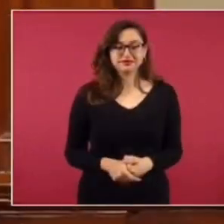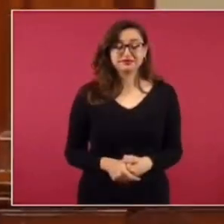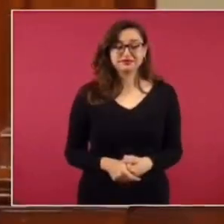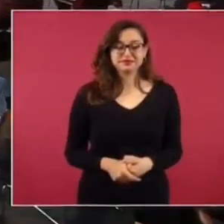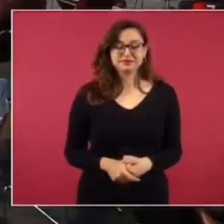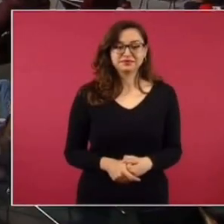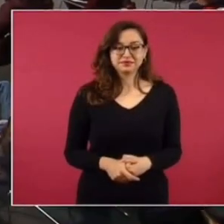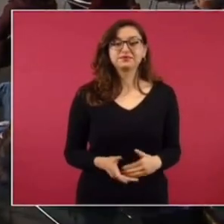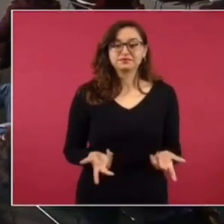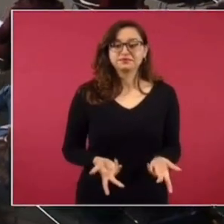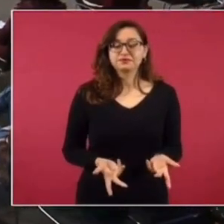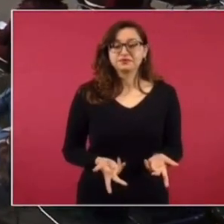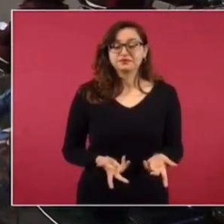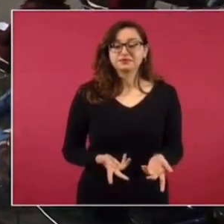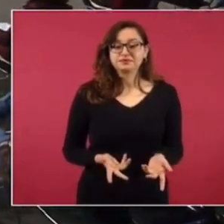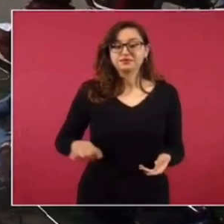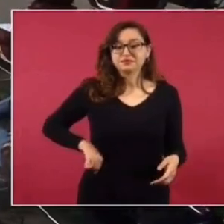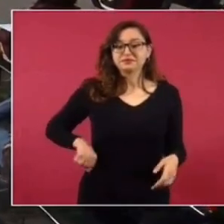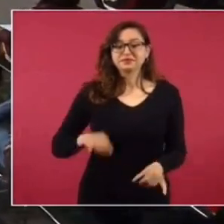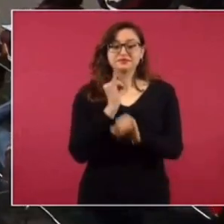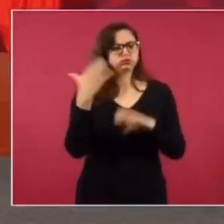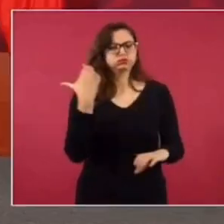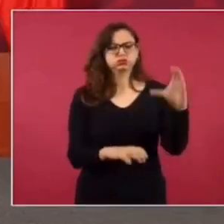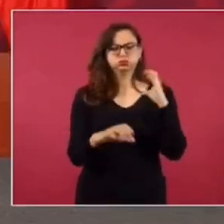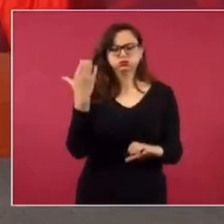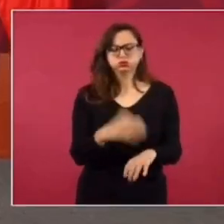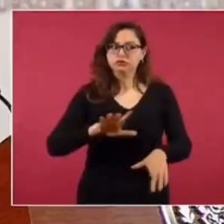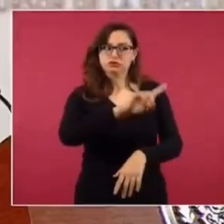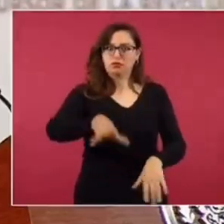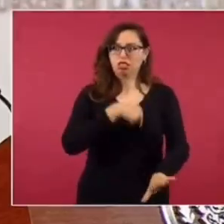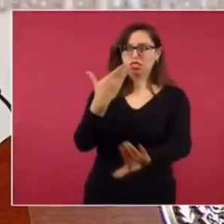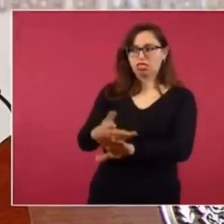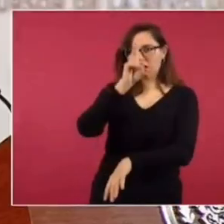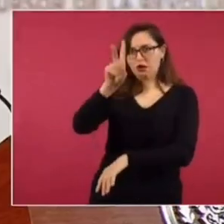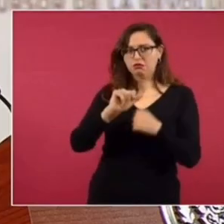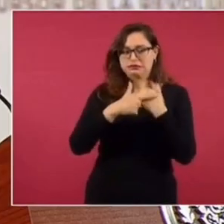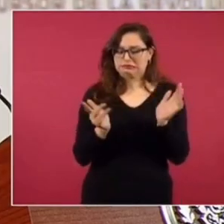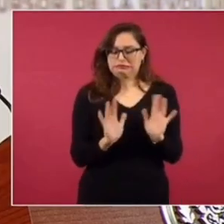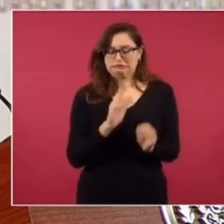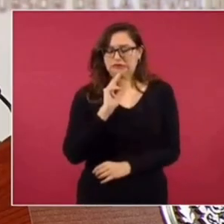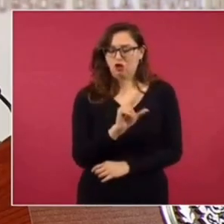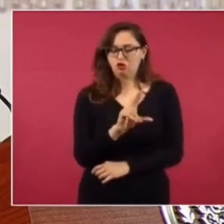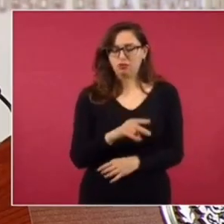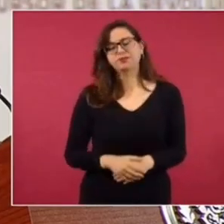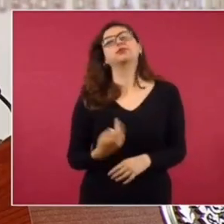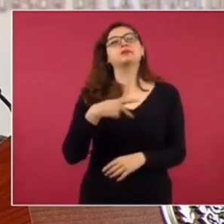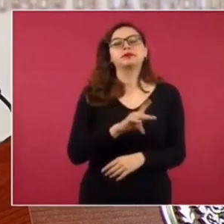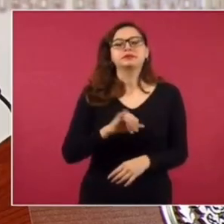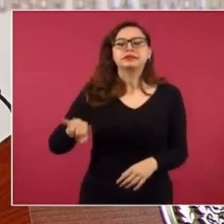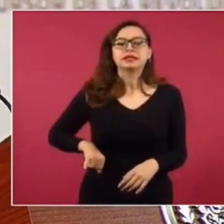hay un debate en las redes siempre lo estoy viendo pero me llama la atención precisamente